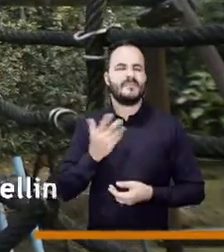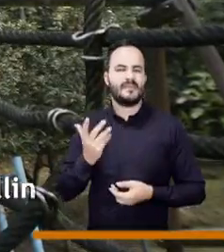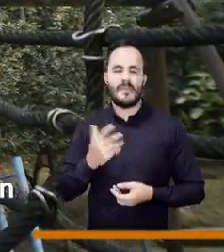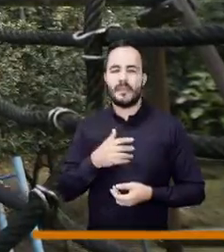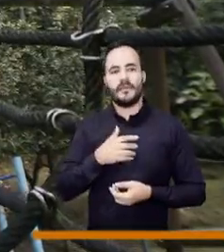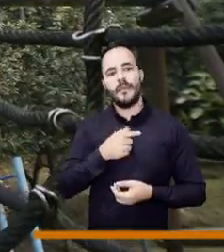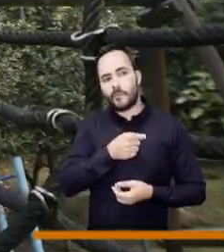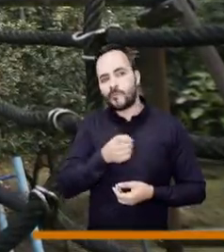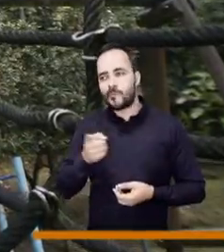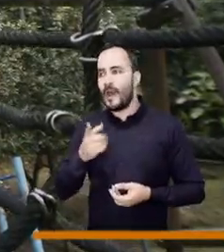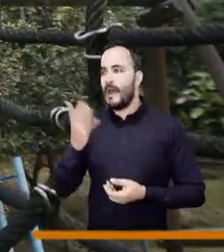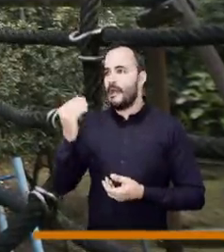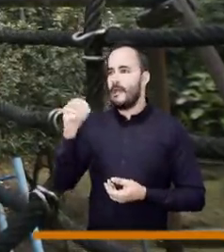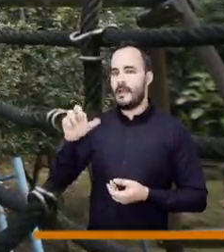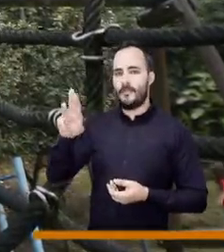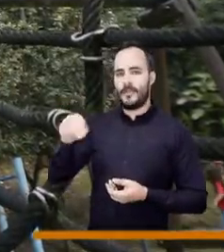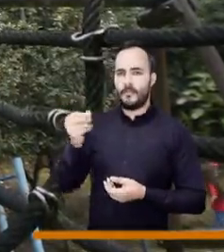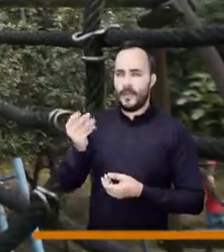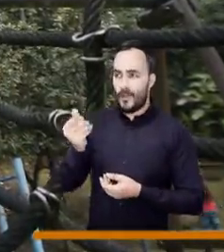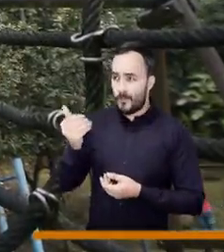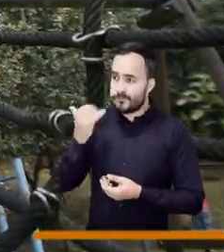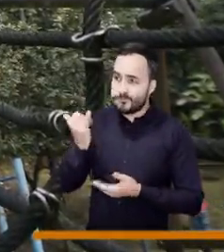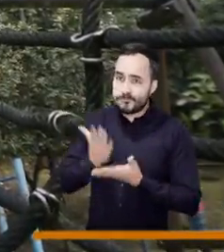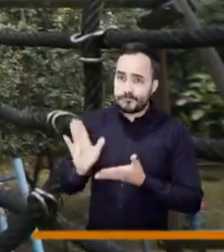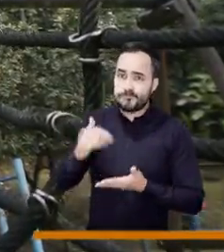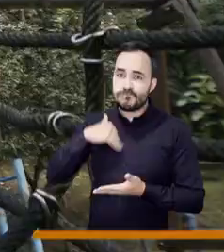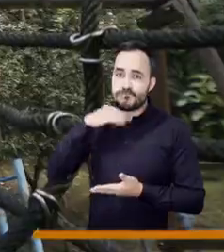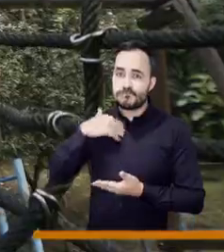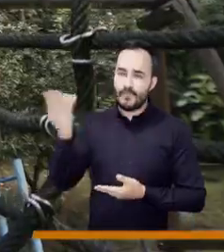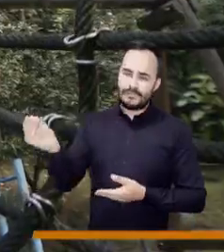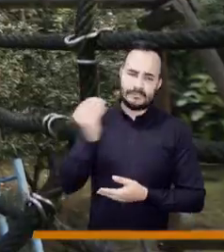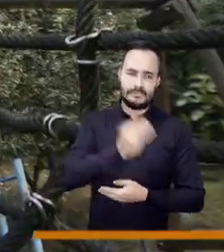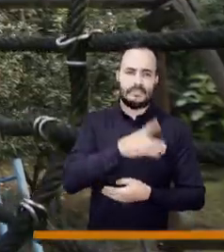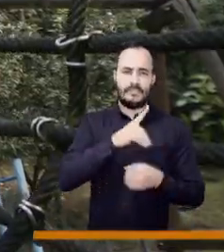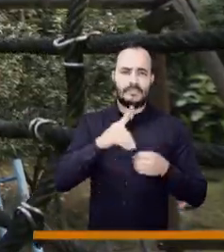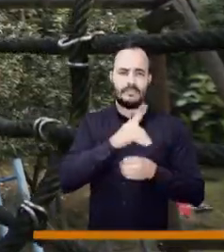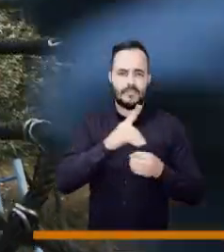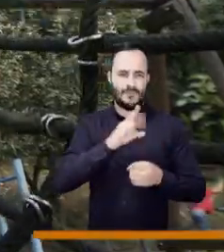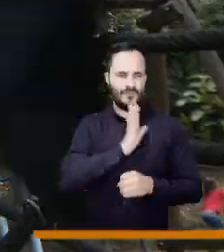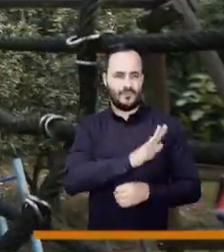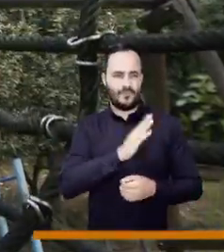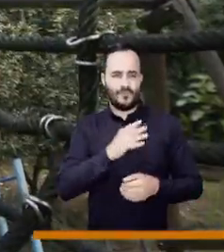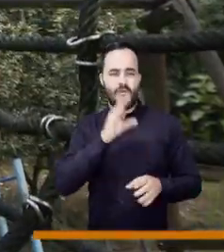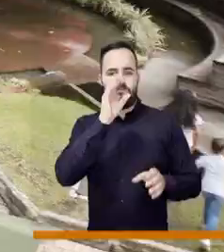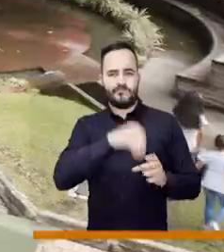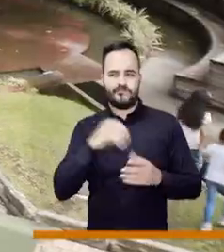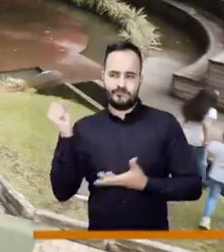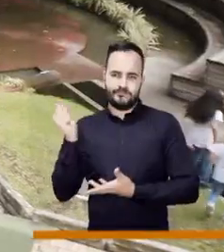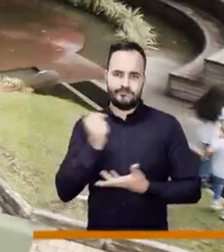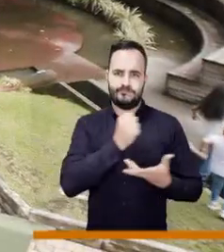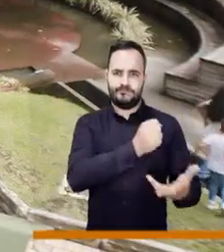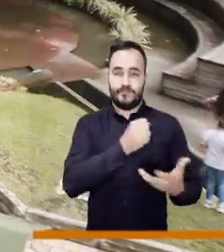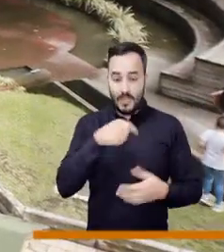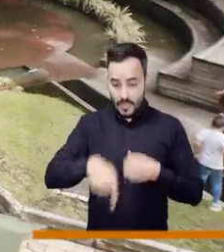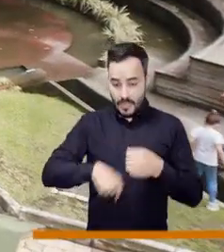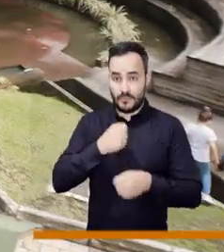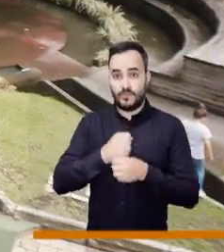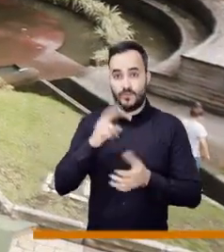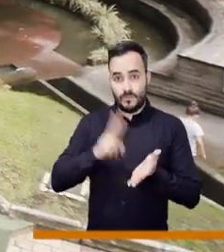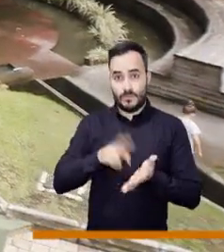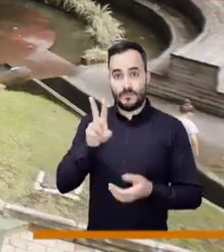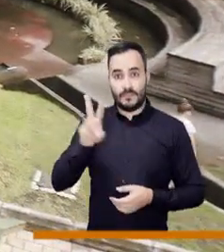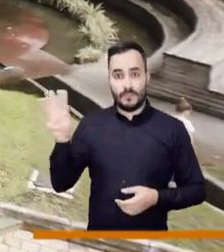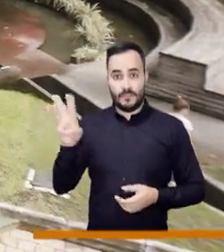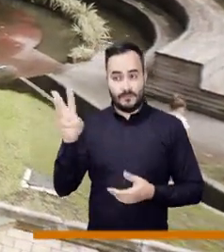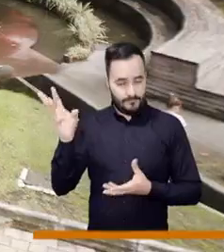extraordinarias de los excedentes de EPM para adicionarlas al presupuesto general del Distrito General de Medellín para este año